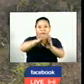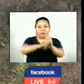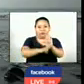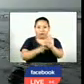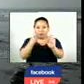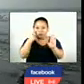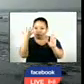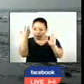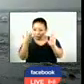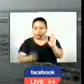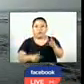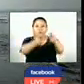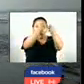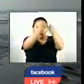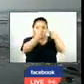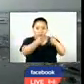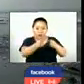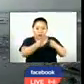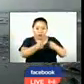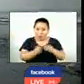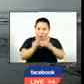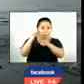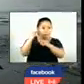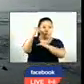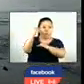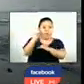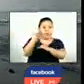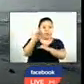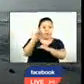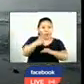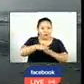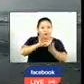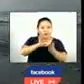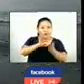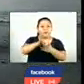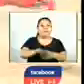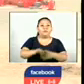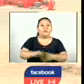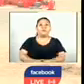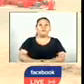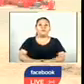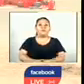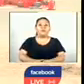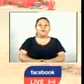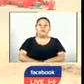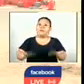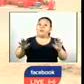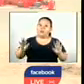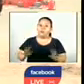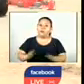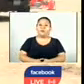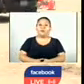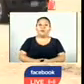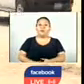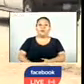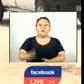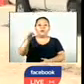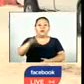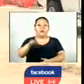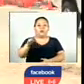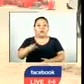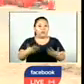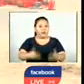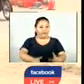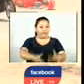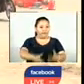presentar un presupuesto que no sobrepase los fondos que se han proyectado pero en este momento de hecho las